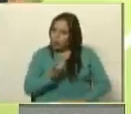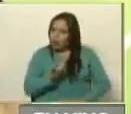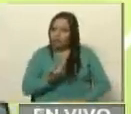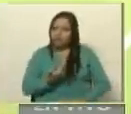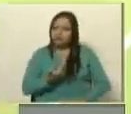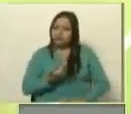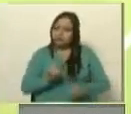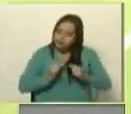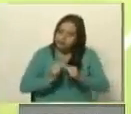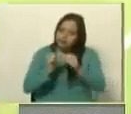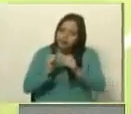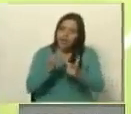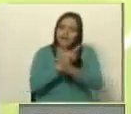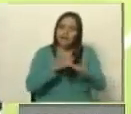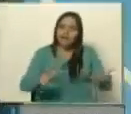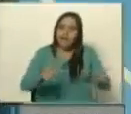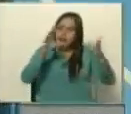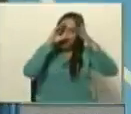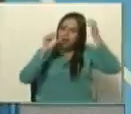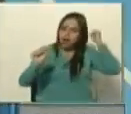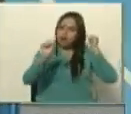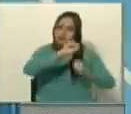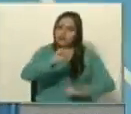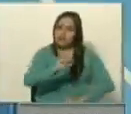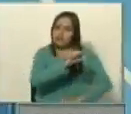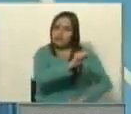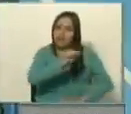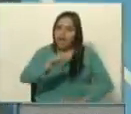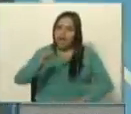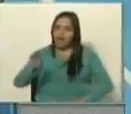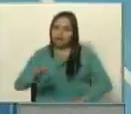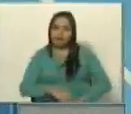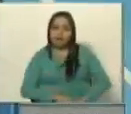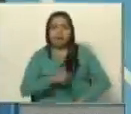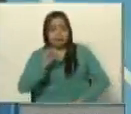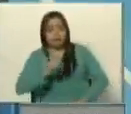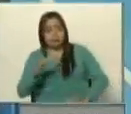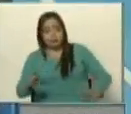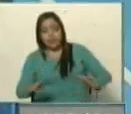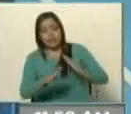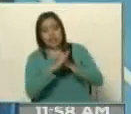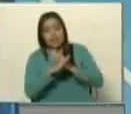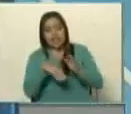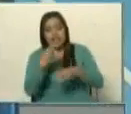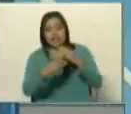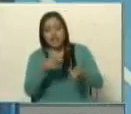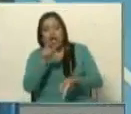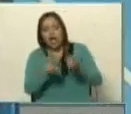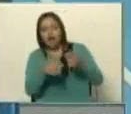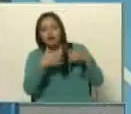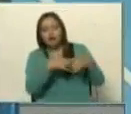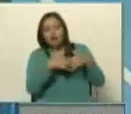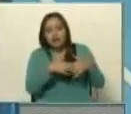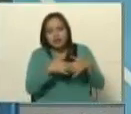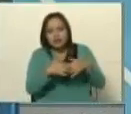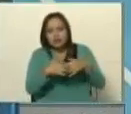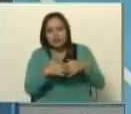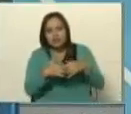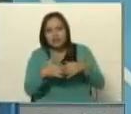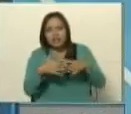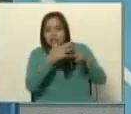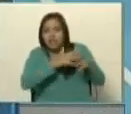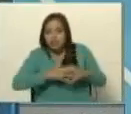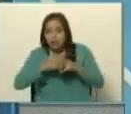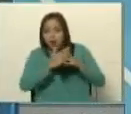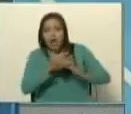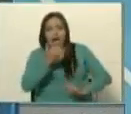presionar para la libertad del embajador Alexak? Las medidas coercitivas unilaterales impuestas por alguna agencia del gobierno de los Estados Unidos son violatorias,